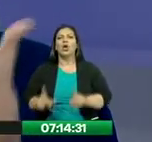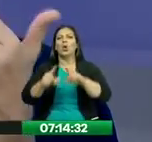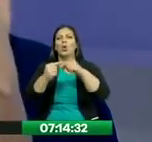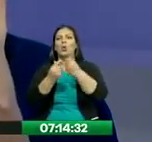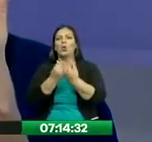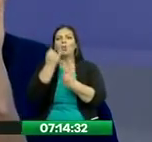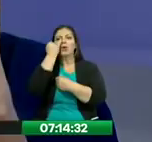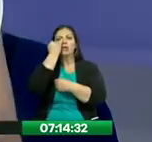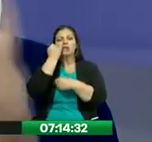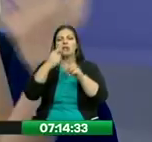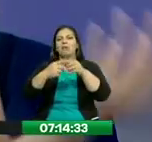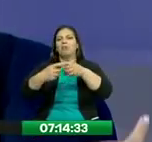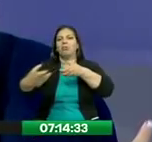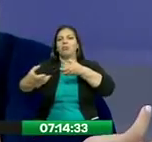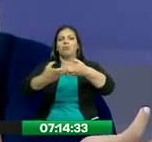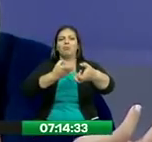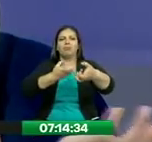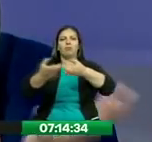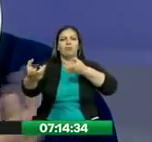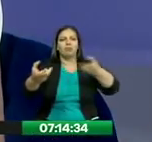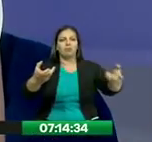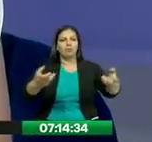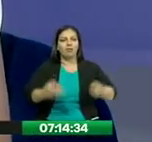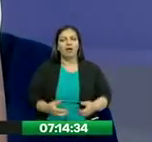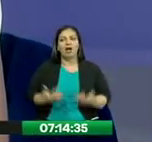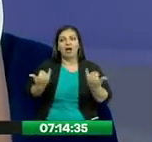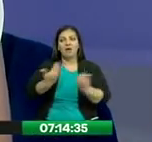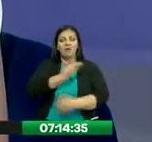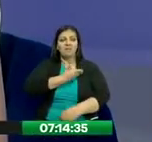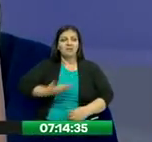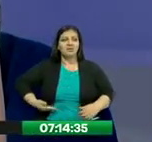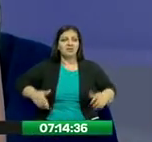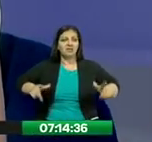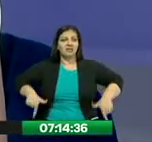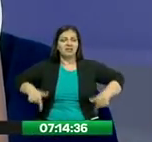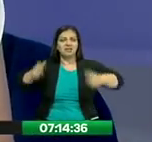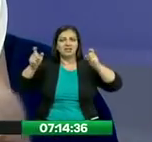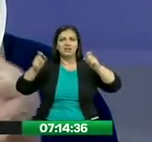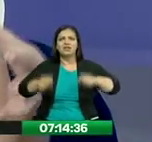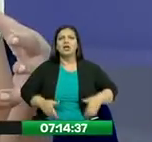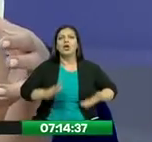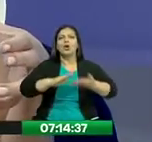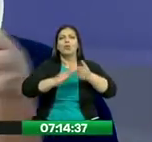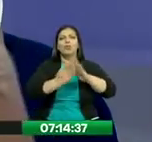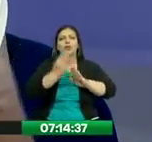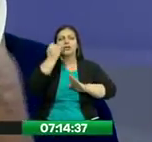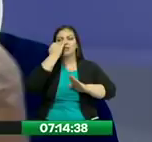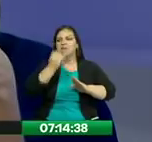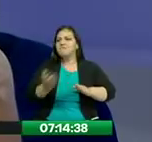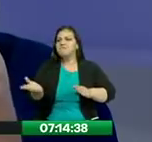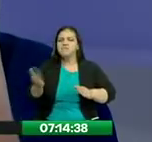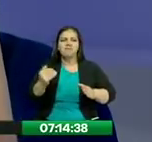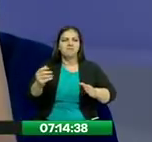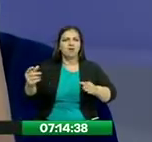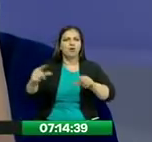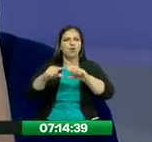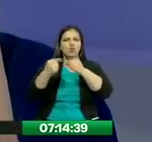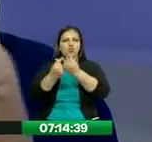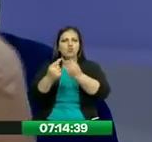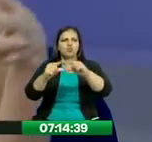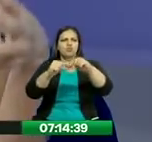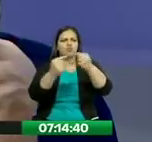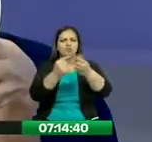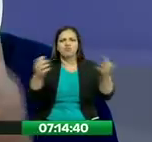ahora volvieron a ser lo que eran en su momento, e incluso más. Se volvió una especie de agrupación, de